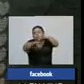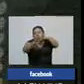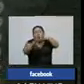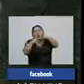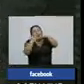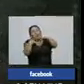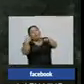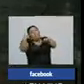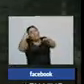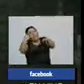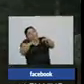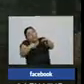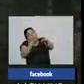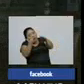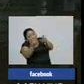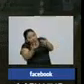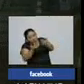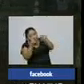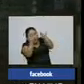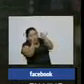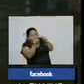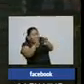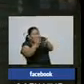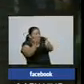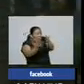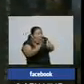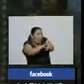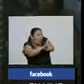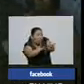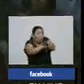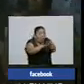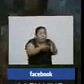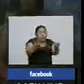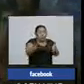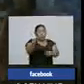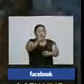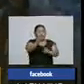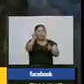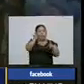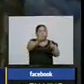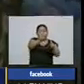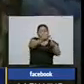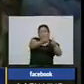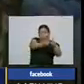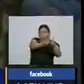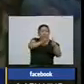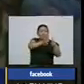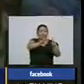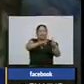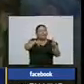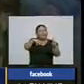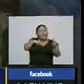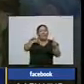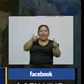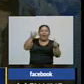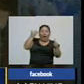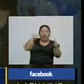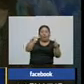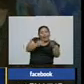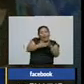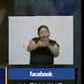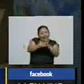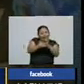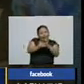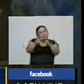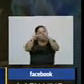la esperanza de por lo menos encontrar los restos. Nos encontramos con una de las familiares que nos expresaba antes de entrar al aire que